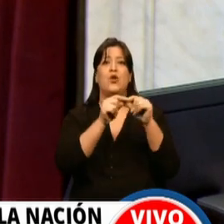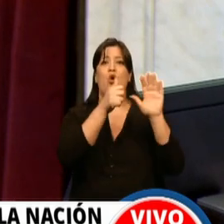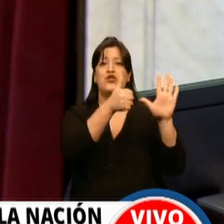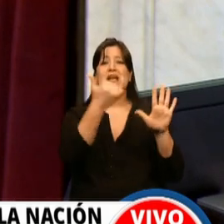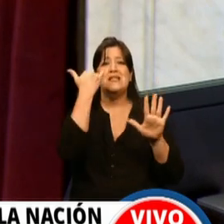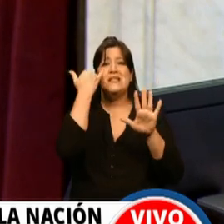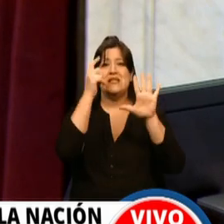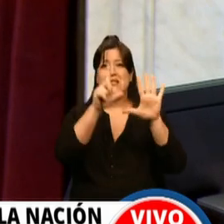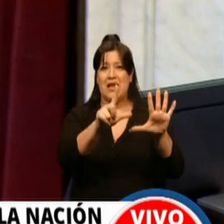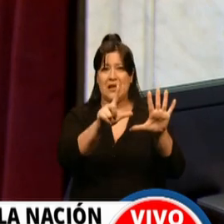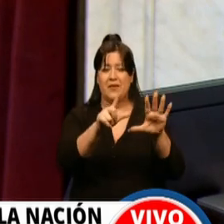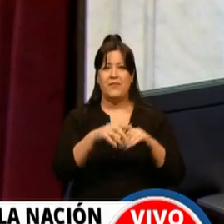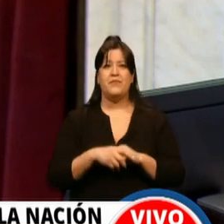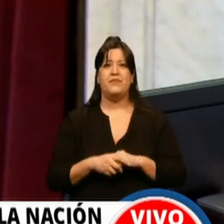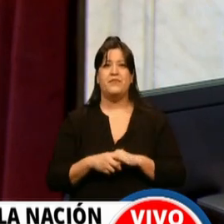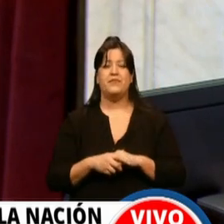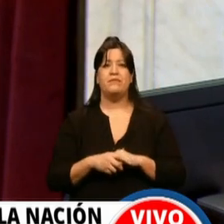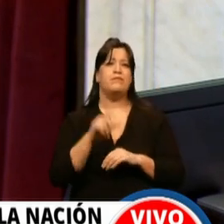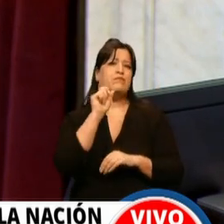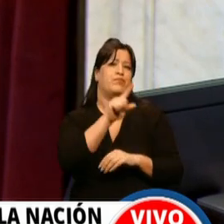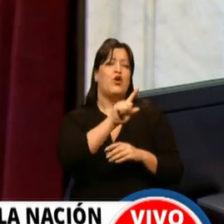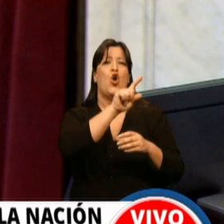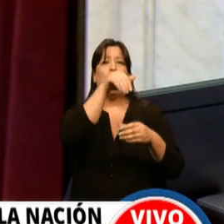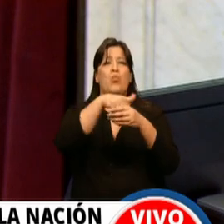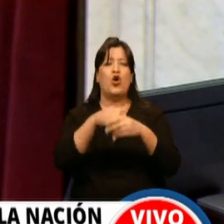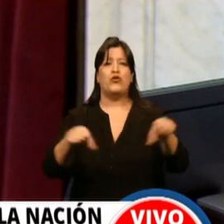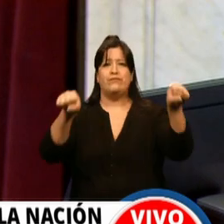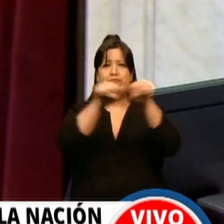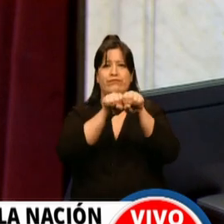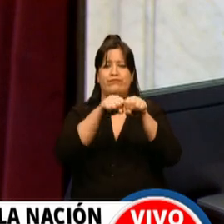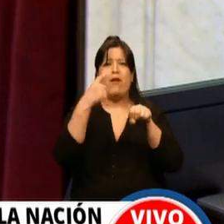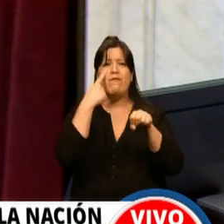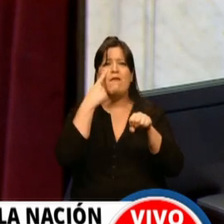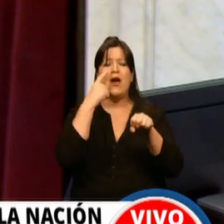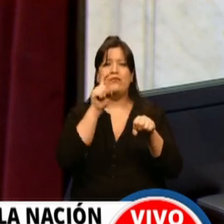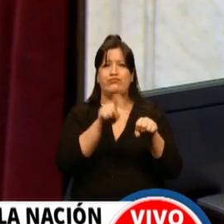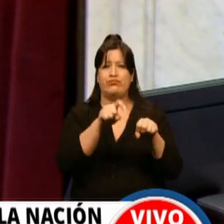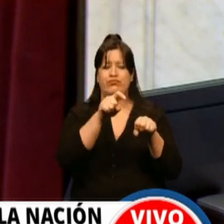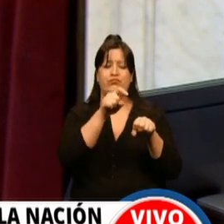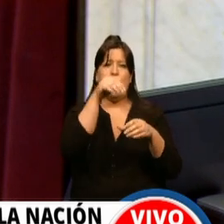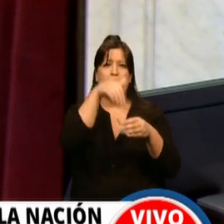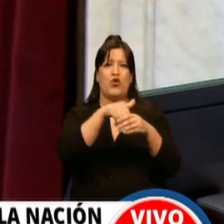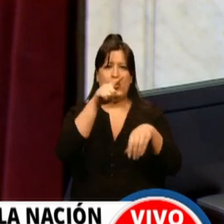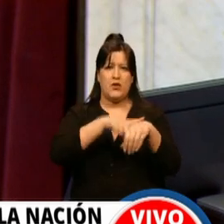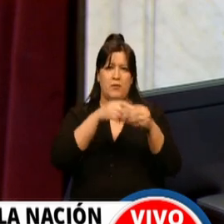6 y 7 de manera nominal sírvase marcar su voto tiempo